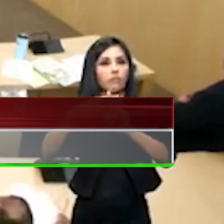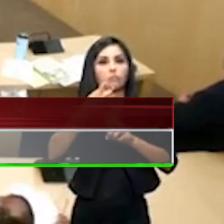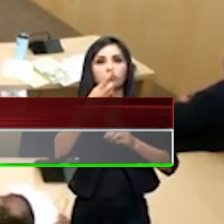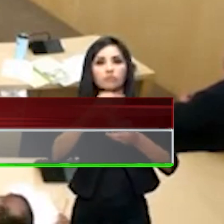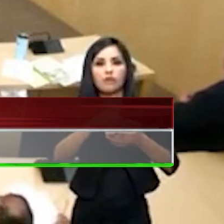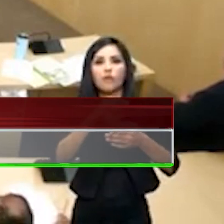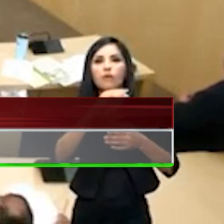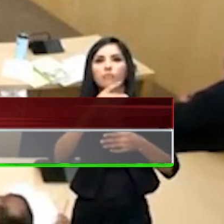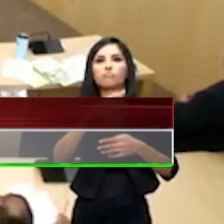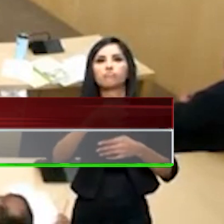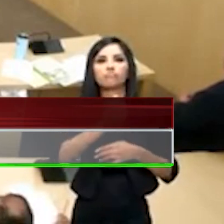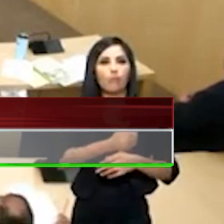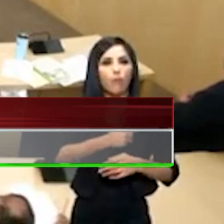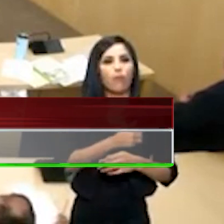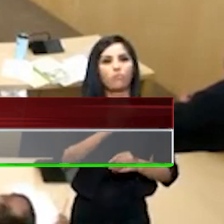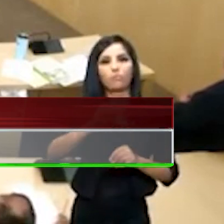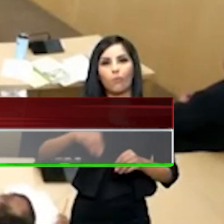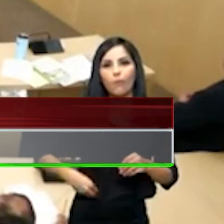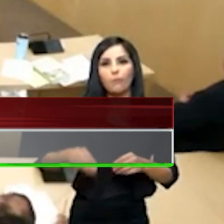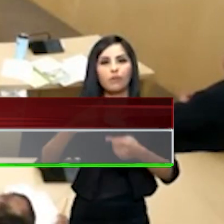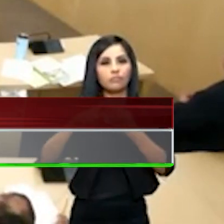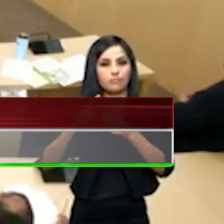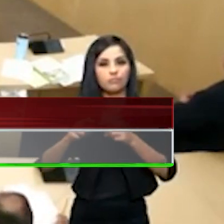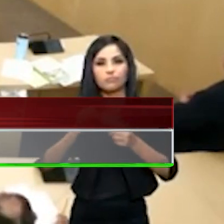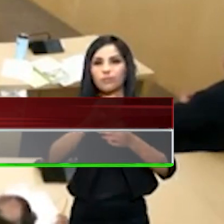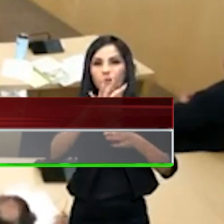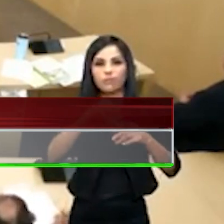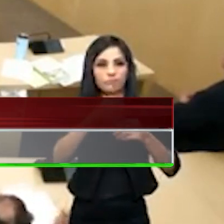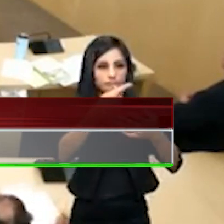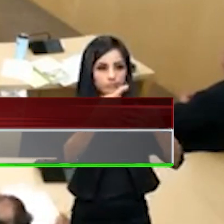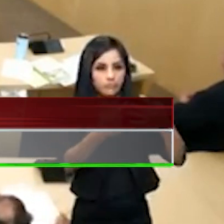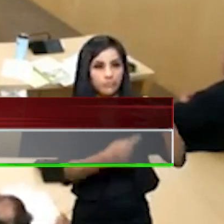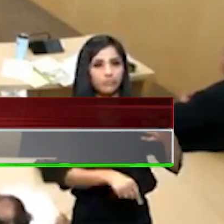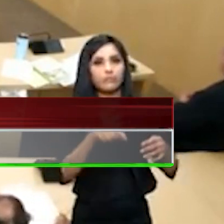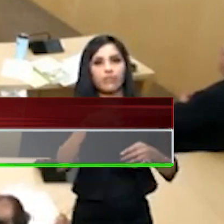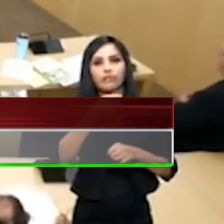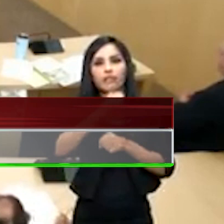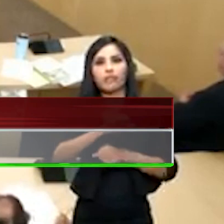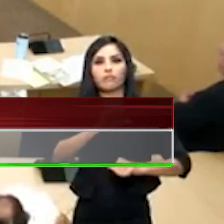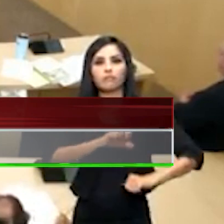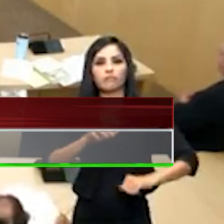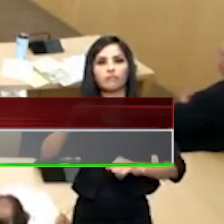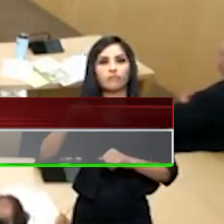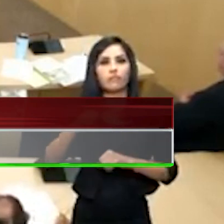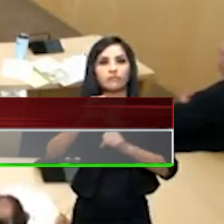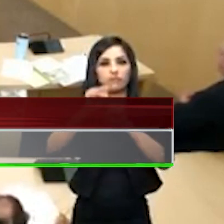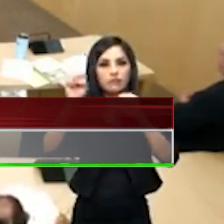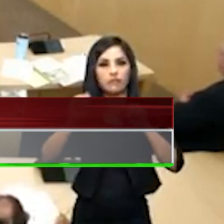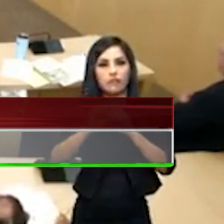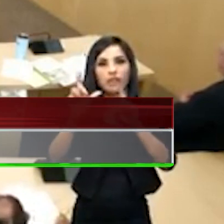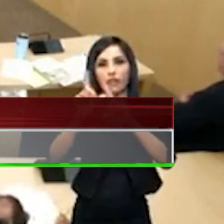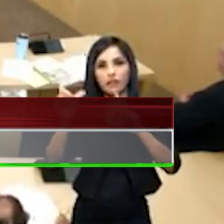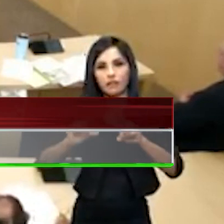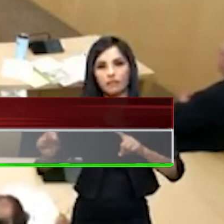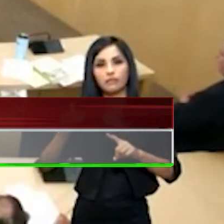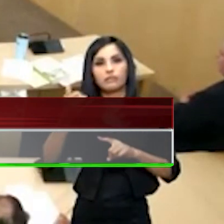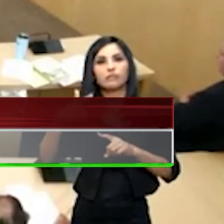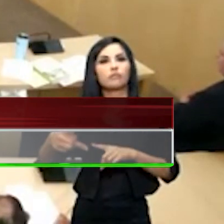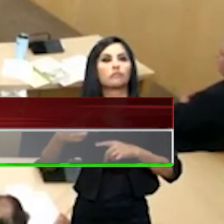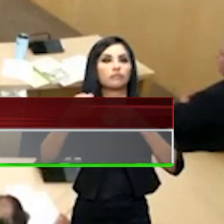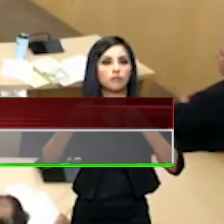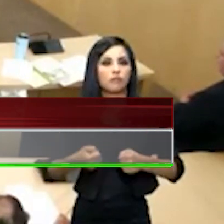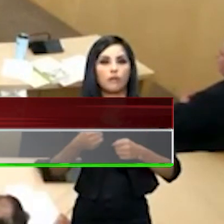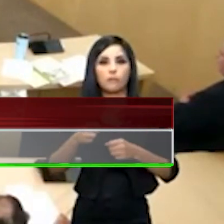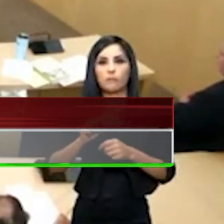feminicidios, homicidios dolosos, homicidios culposos, reportados por el Secretariado Ejecutivo del Sistema Nacional de